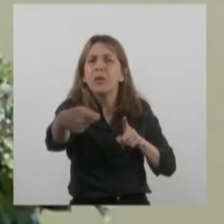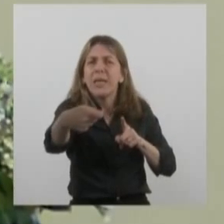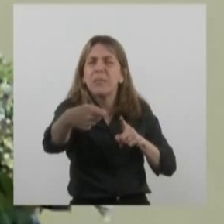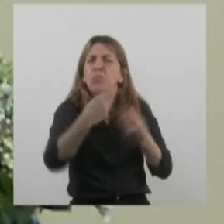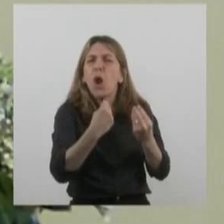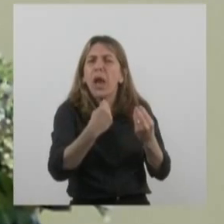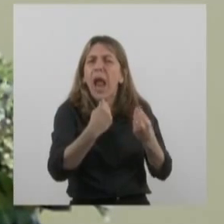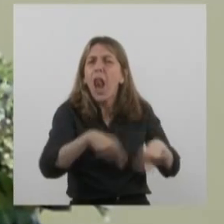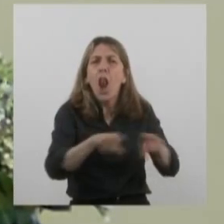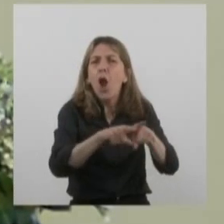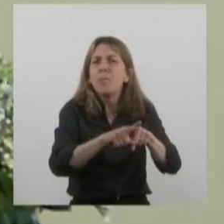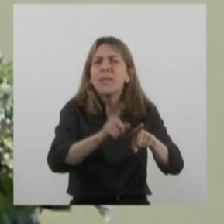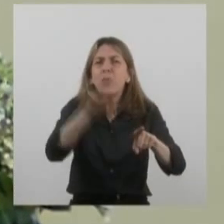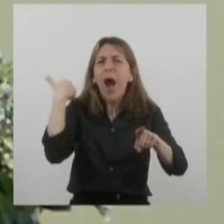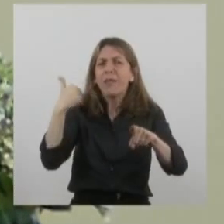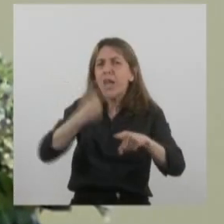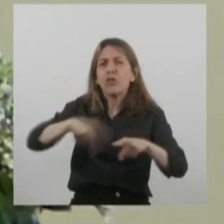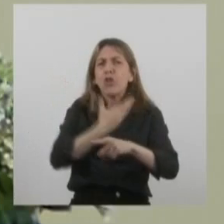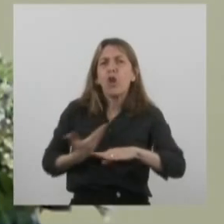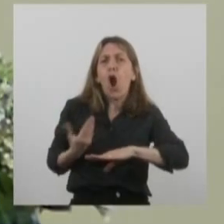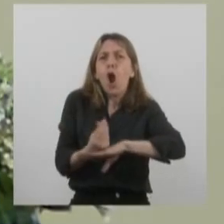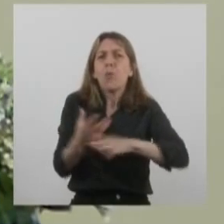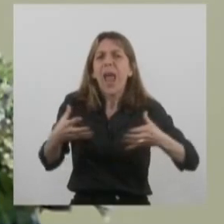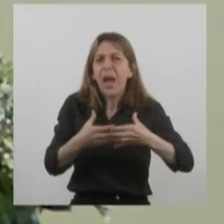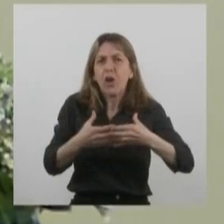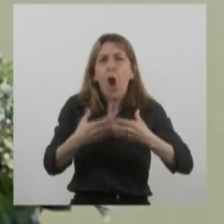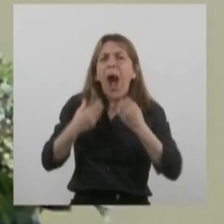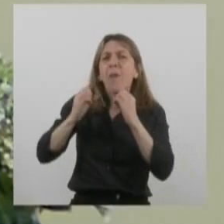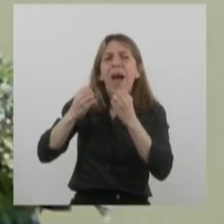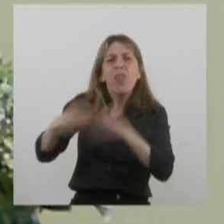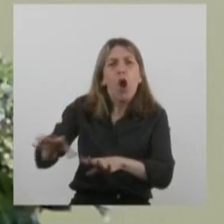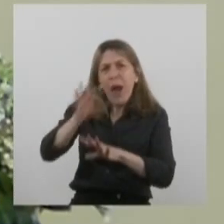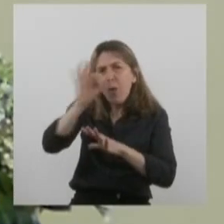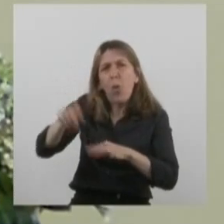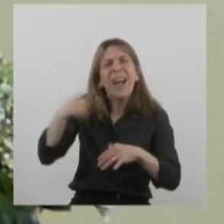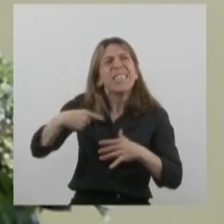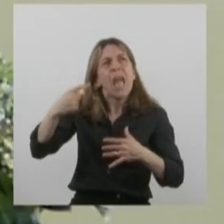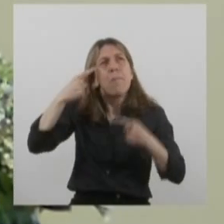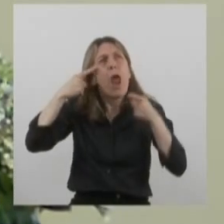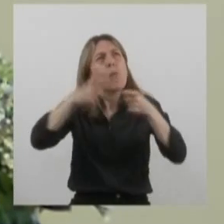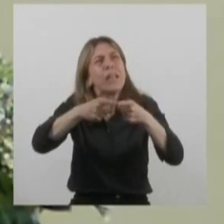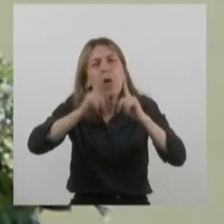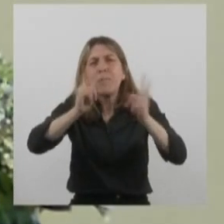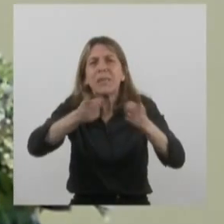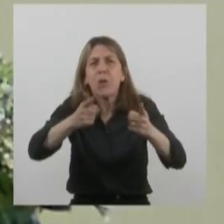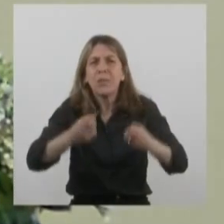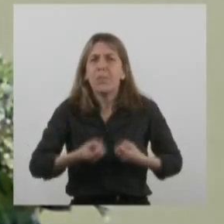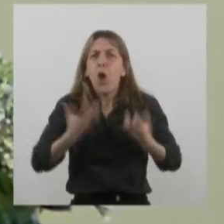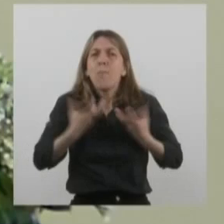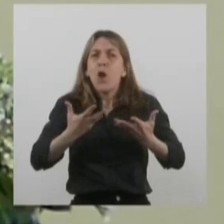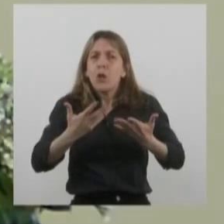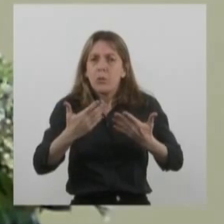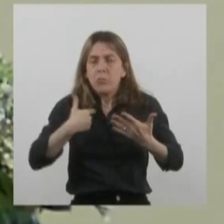gobierno, con la idea con la que nunca claudicamos, la idea que siempre nos movilizó, la idea que siempre nos motivó. La idea